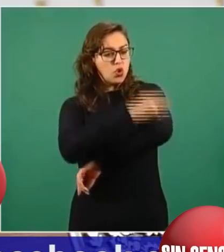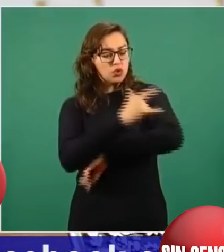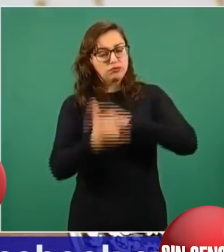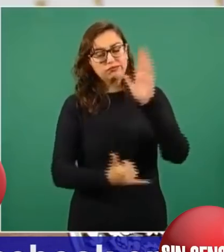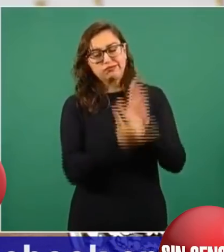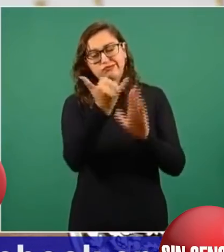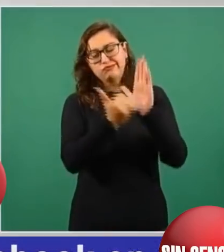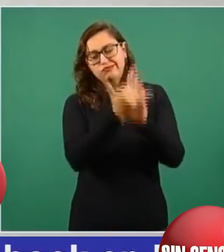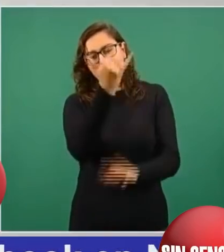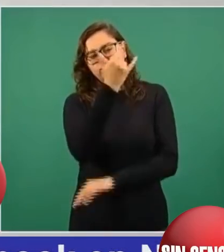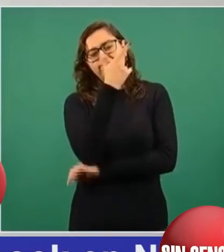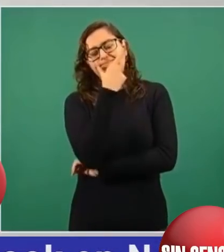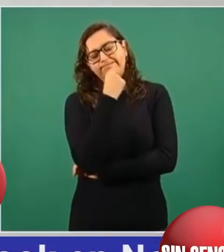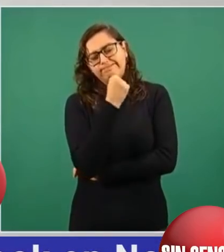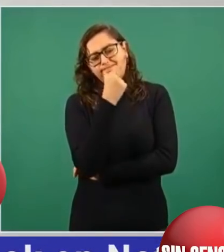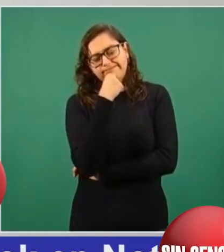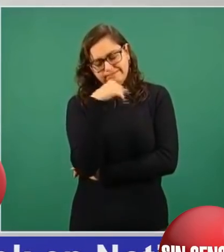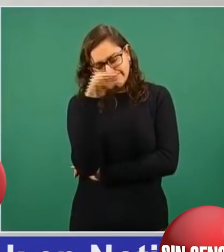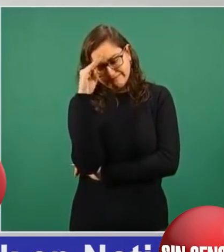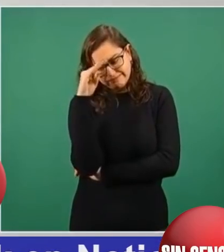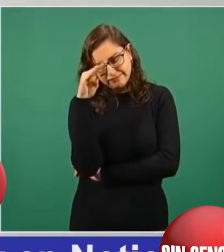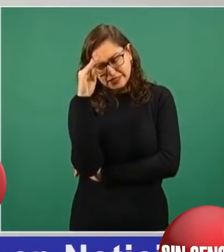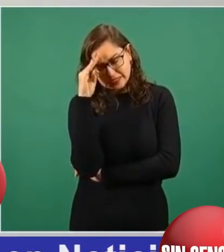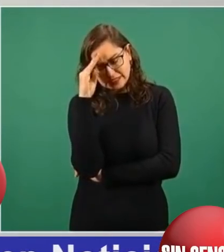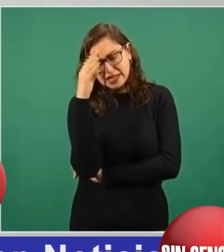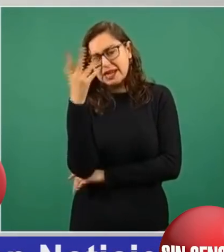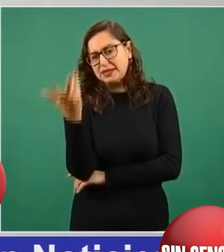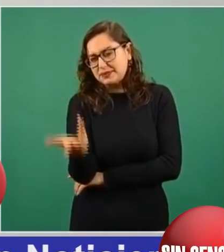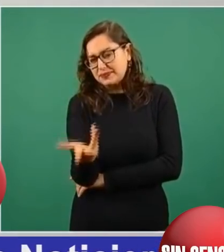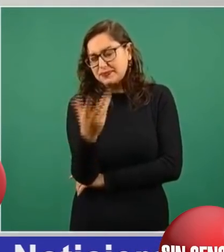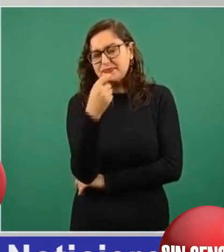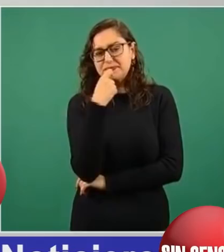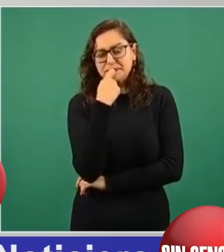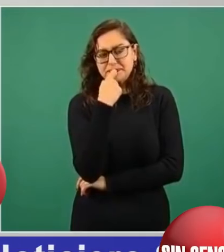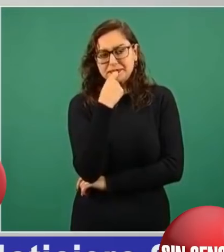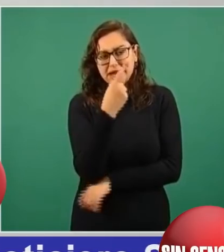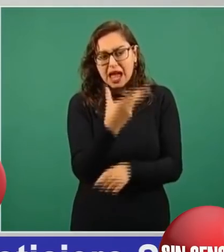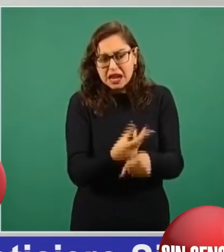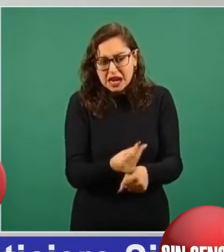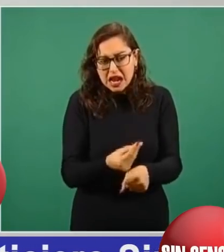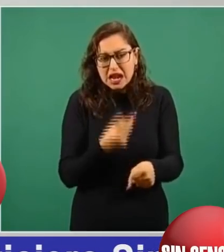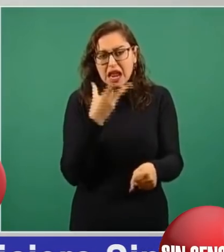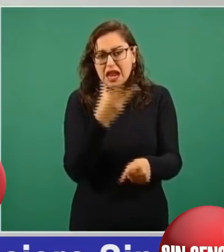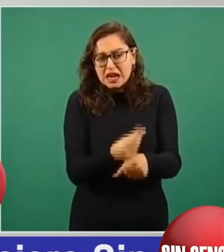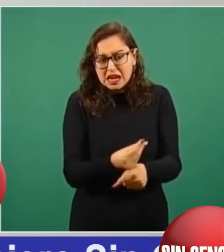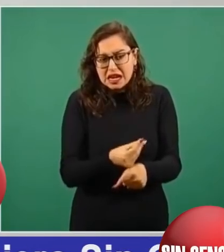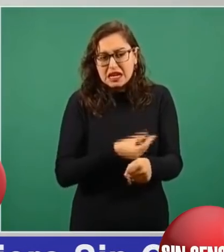Imagínense cuánto se hubiese destinado al mantenimiento